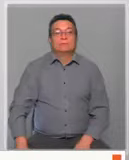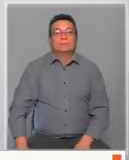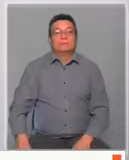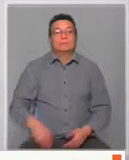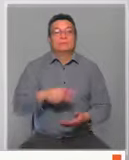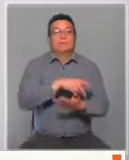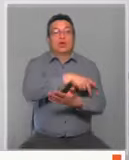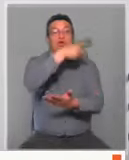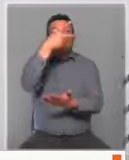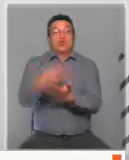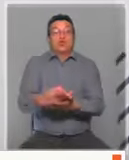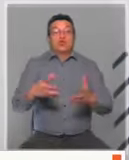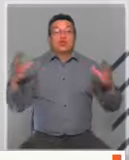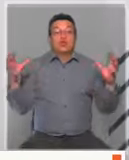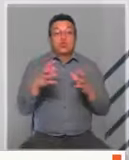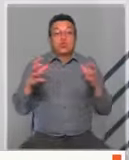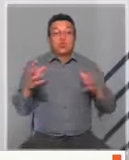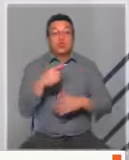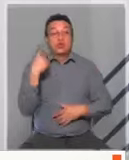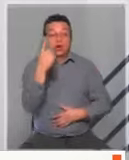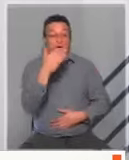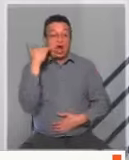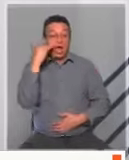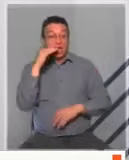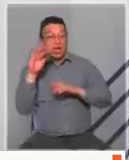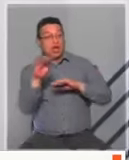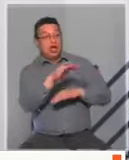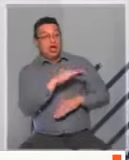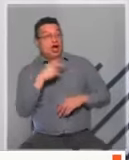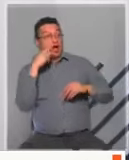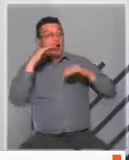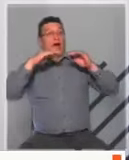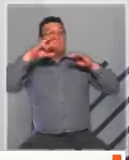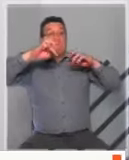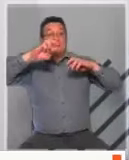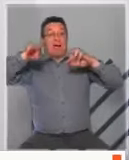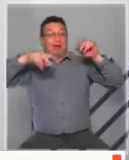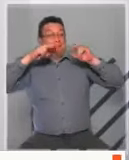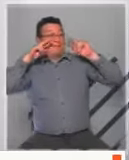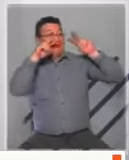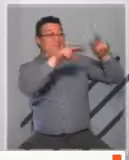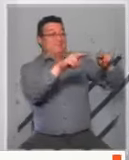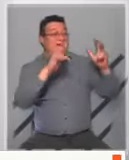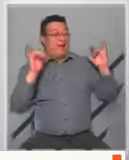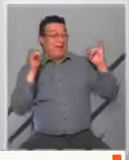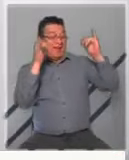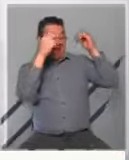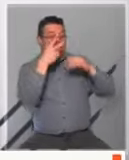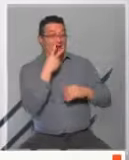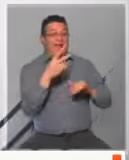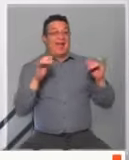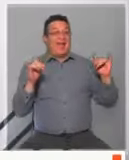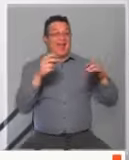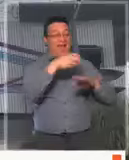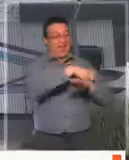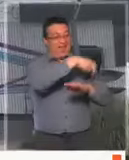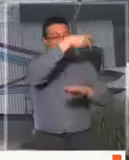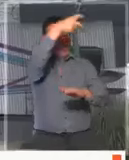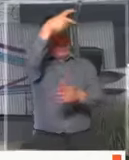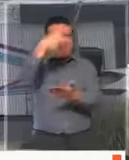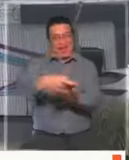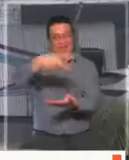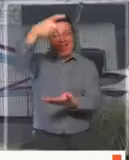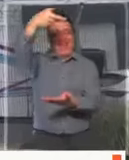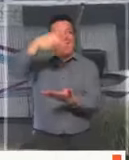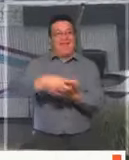Una caída violenta y una imagen terrible para niños y todos los espectadores que a esa hora estaban hasta ese momento disfrutando del espectáculo